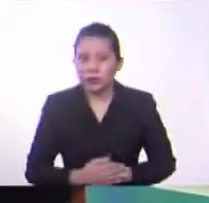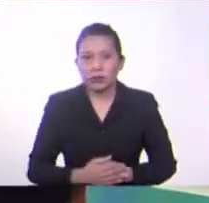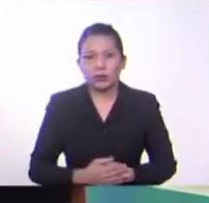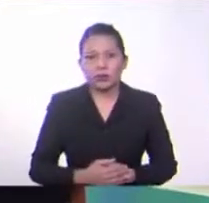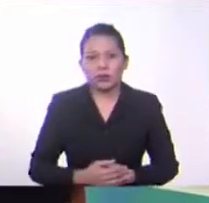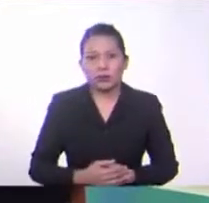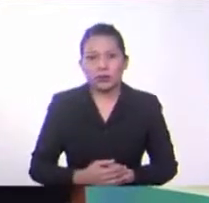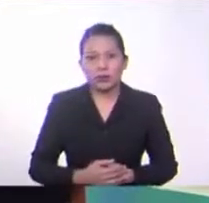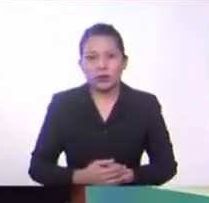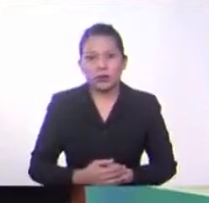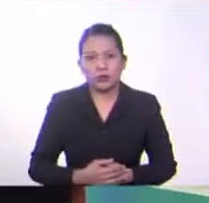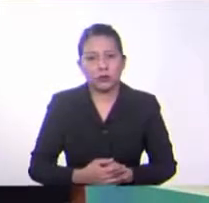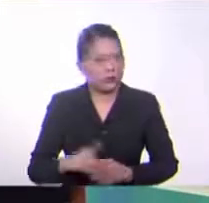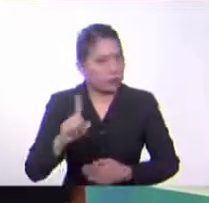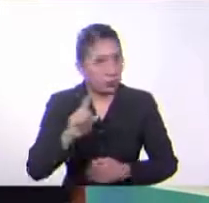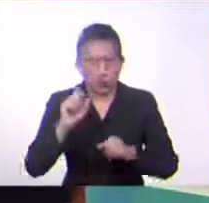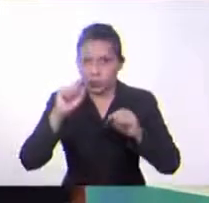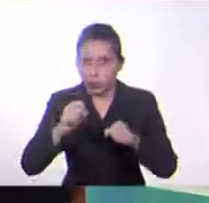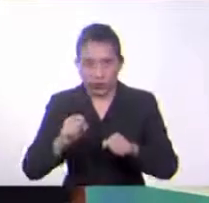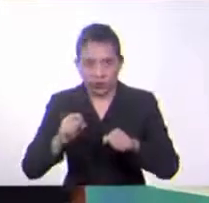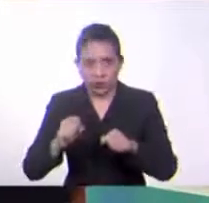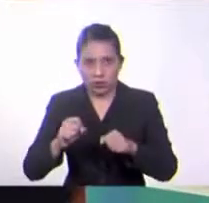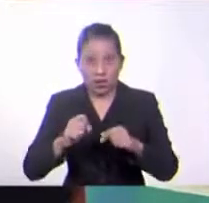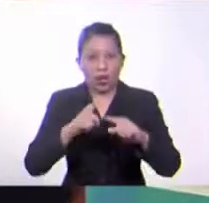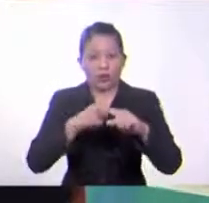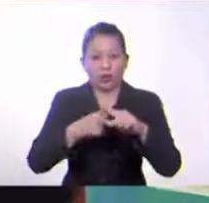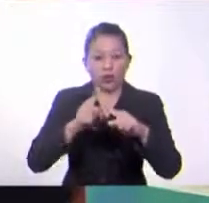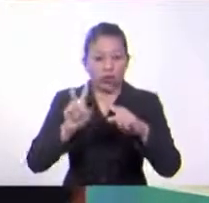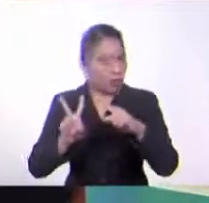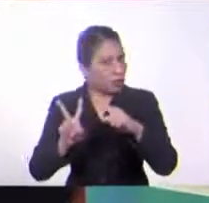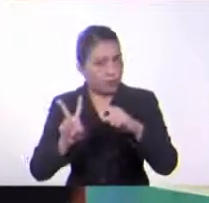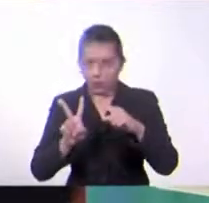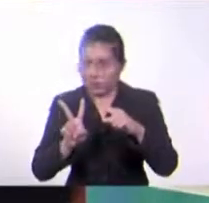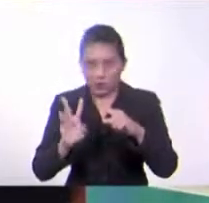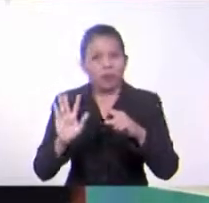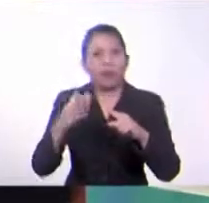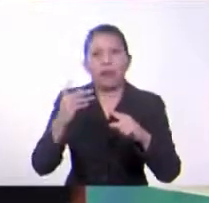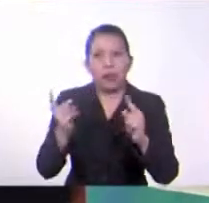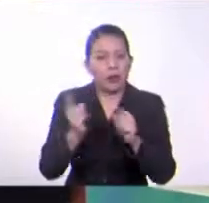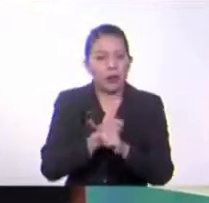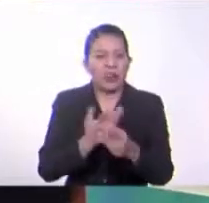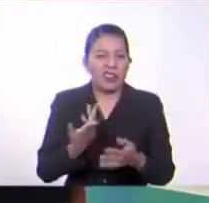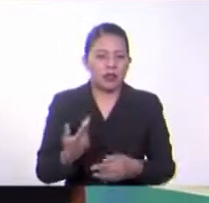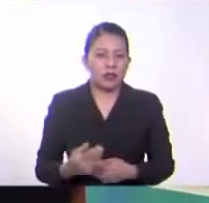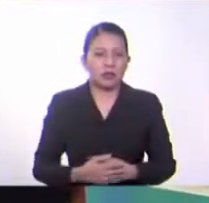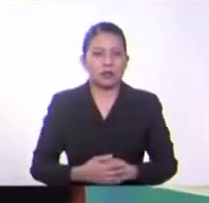Bueno, no se puede duplicar en efecto. Sí, hoy no estamos hablando de duplicar. El número, pero